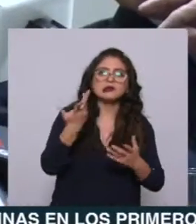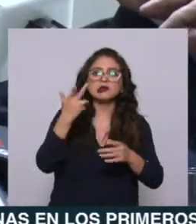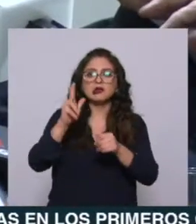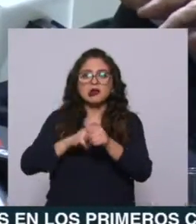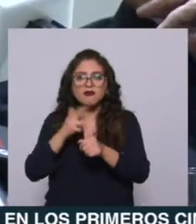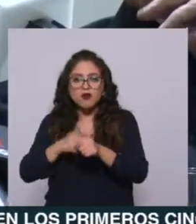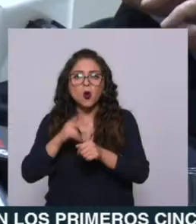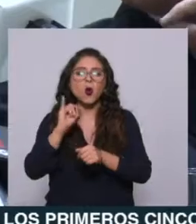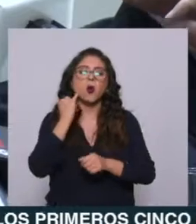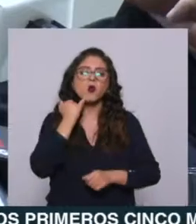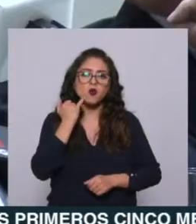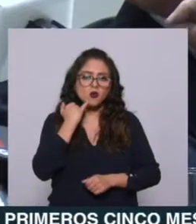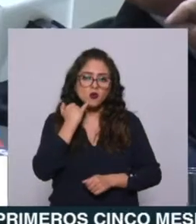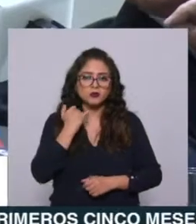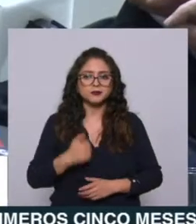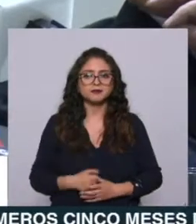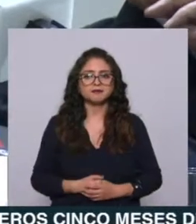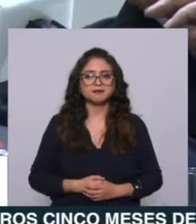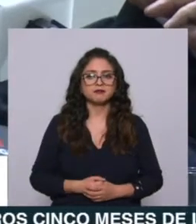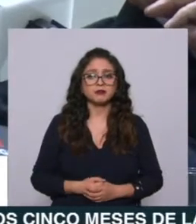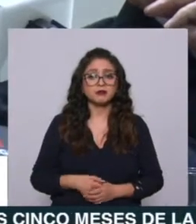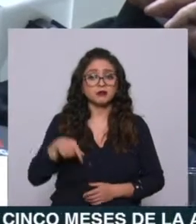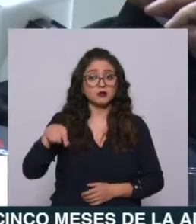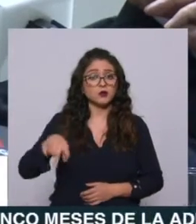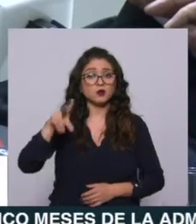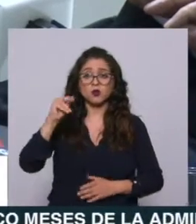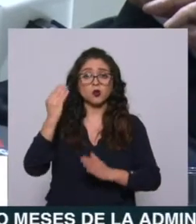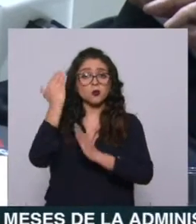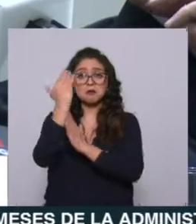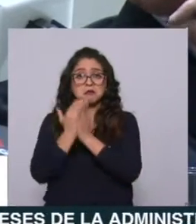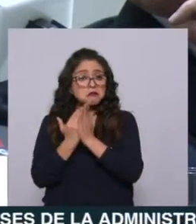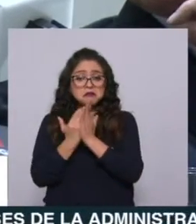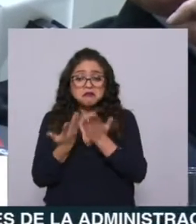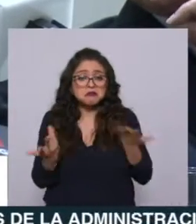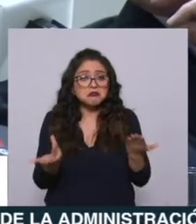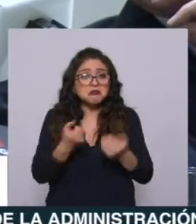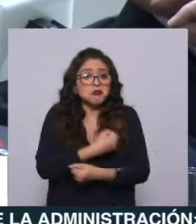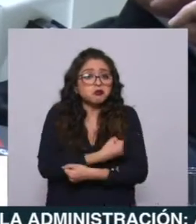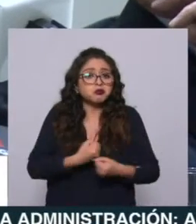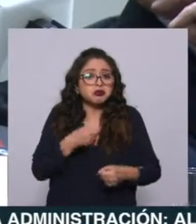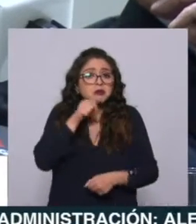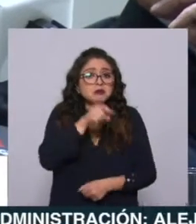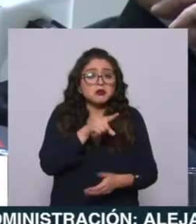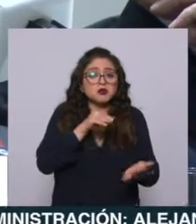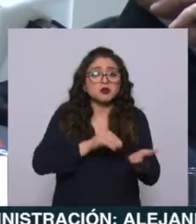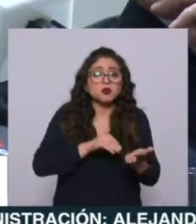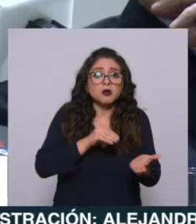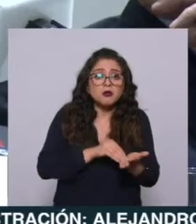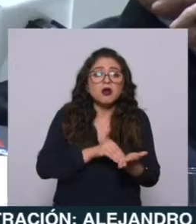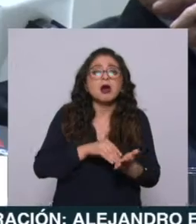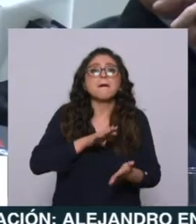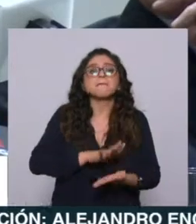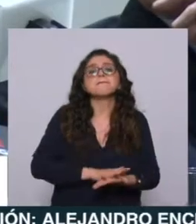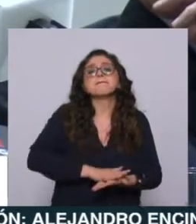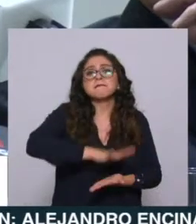se ha disminuido la prevalencia de sobrepeso y obesidad. Esta es alta. Y si